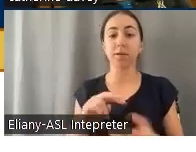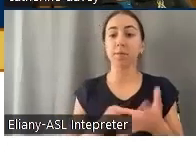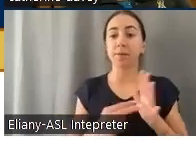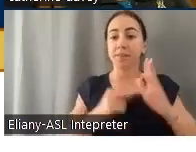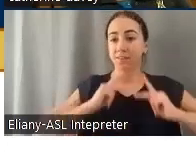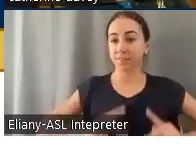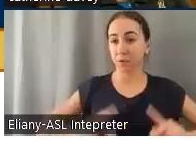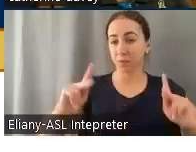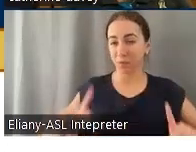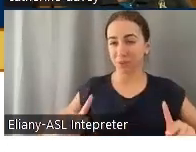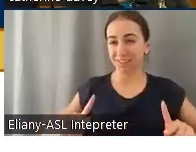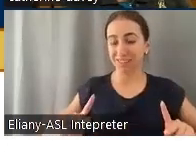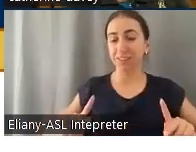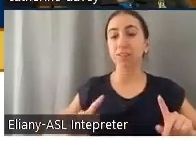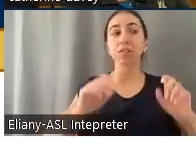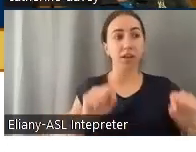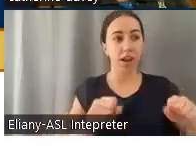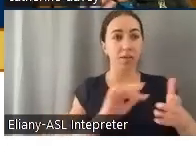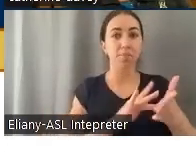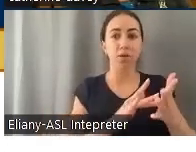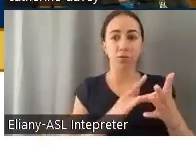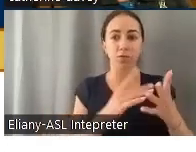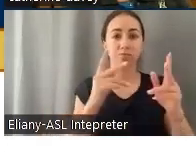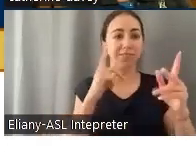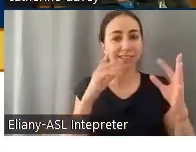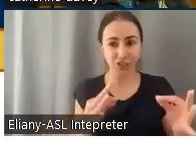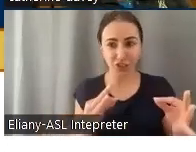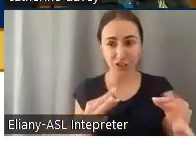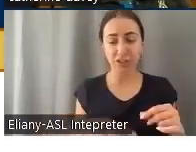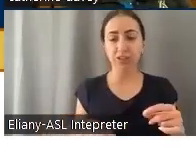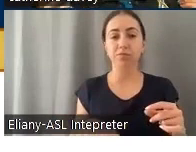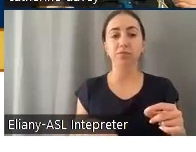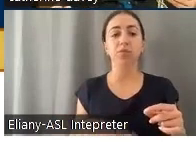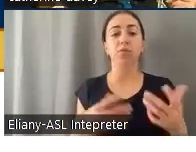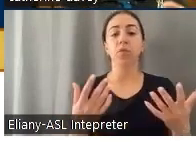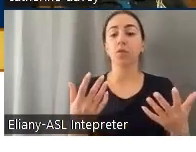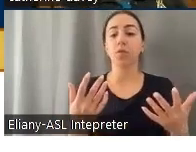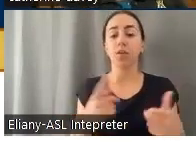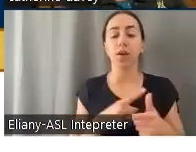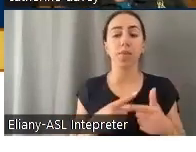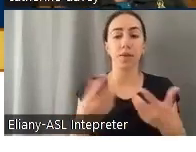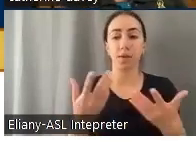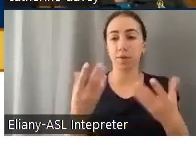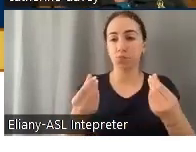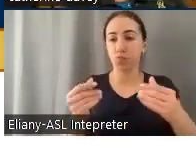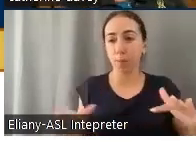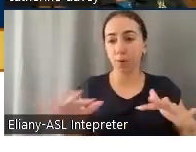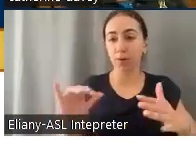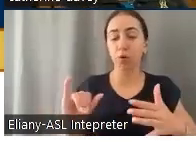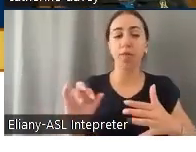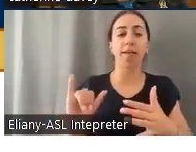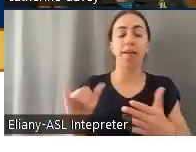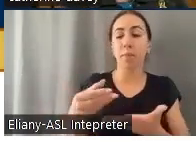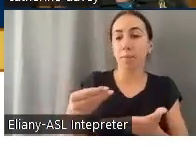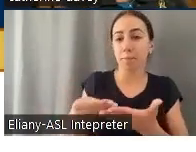discapacidad de desarrollo o intelectual. Puede ser algo físico, quien puede tomar mis decisiones médicas. También puede ser acerca